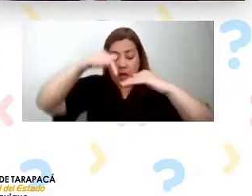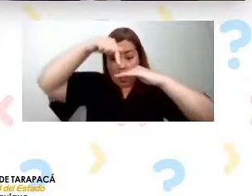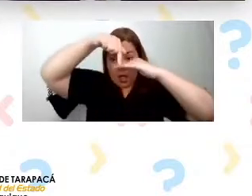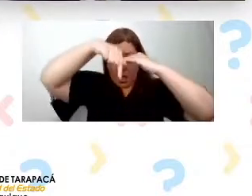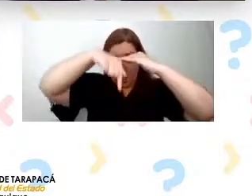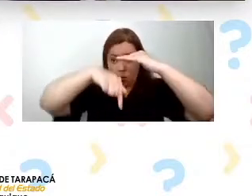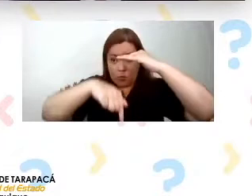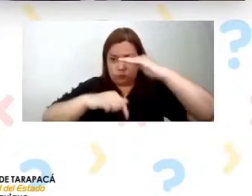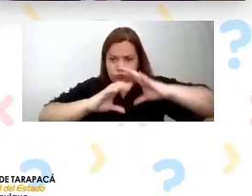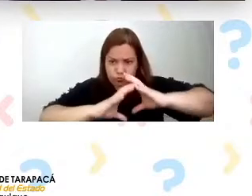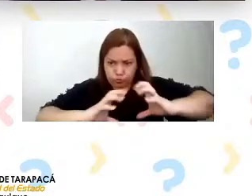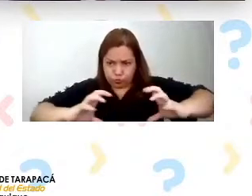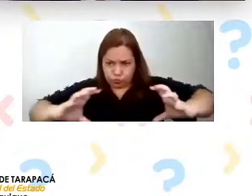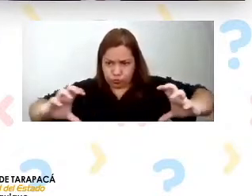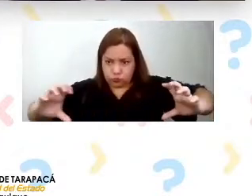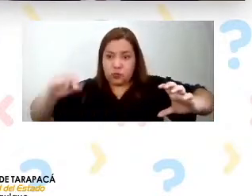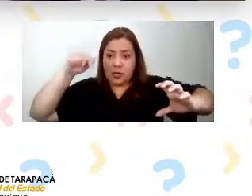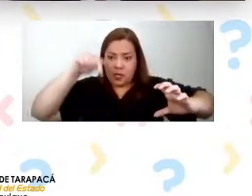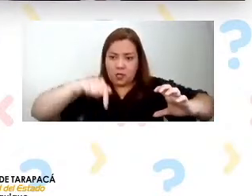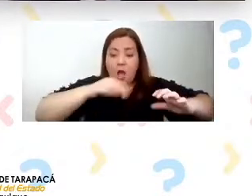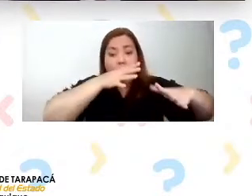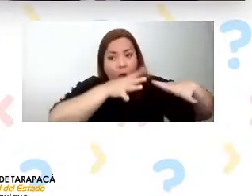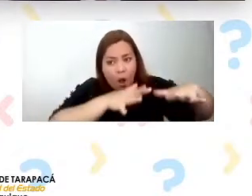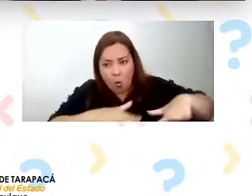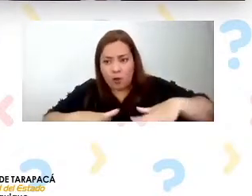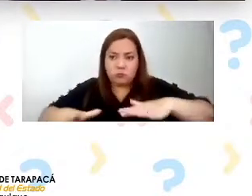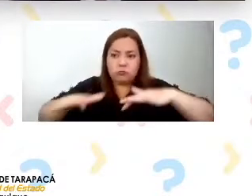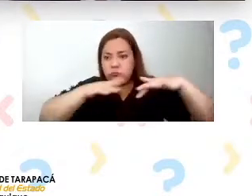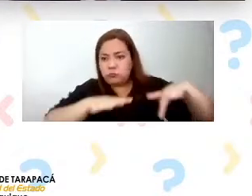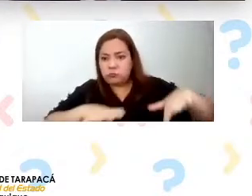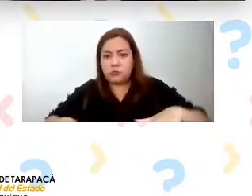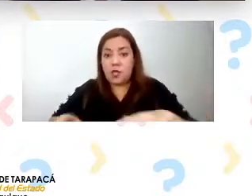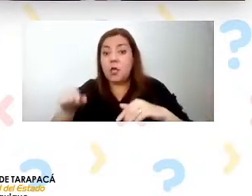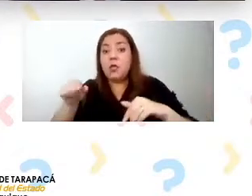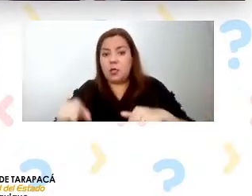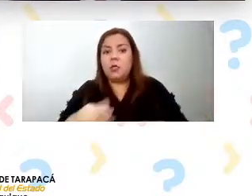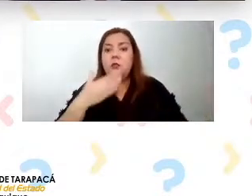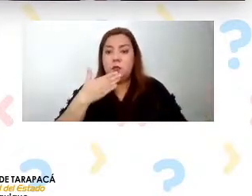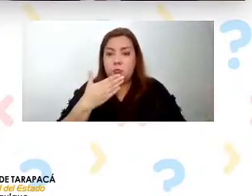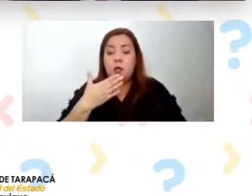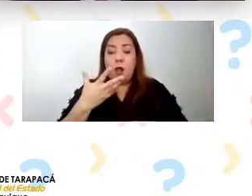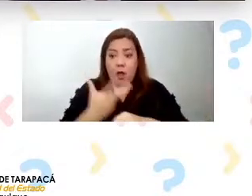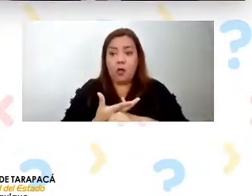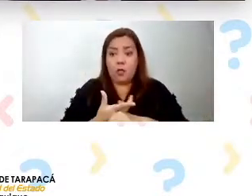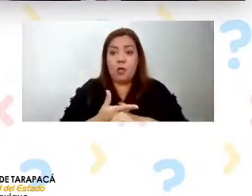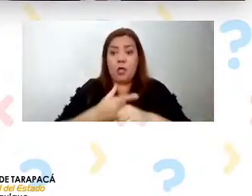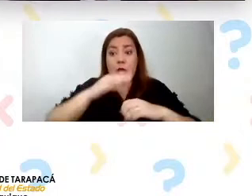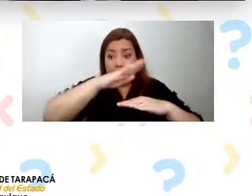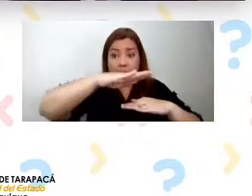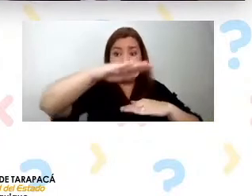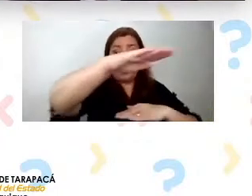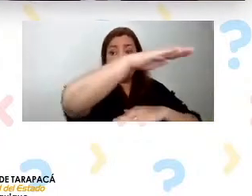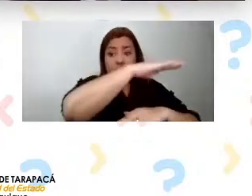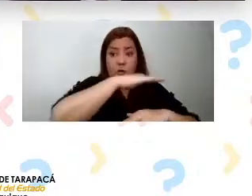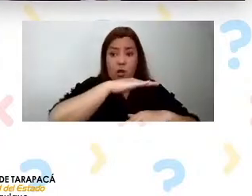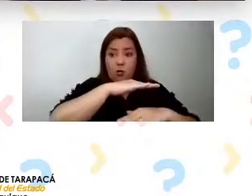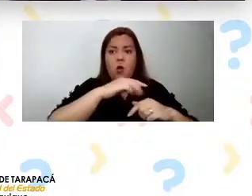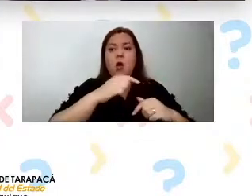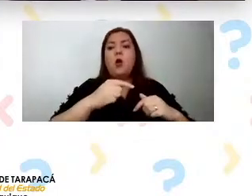bajo la superficie de la tierra y que abundan, ¿no es cierto?, tanto en el altiplano como en